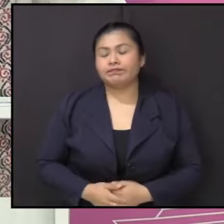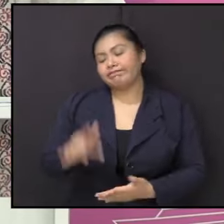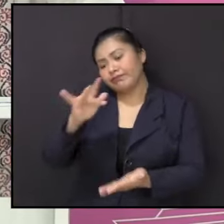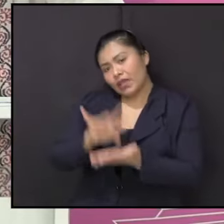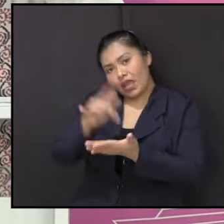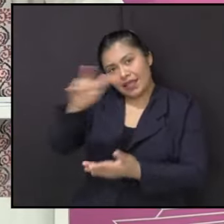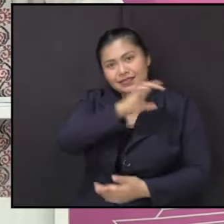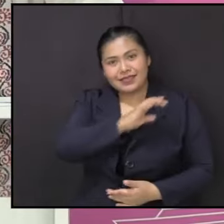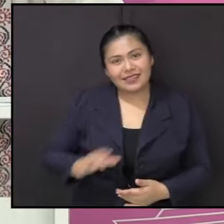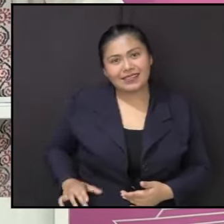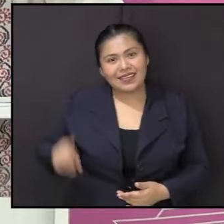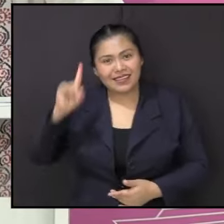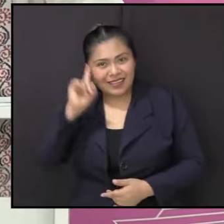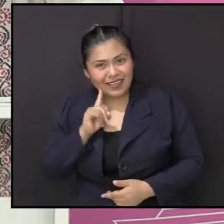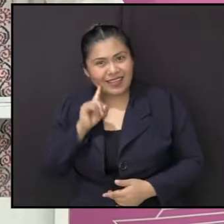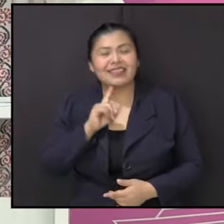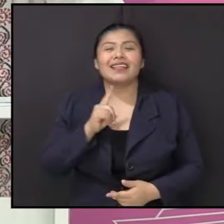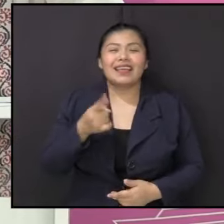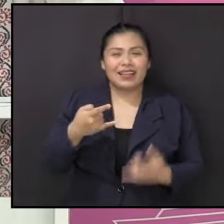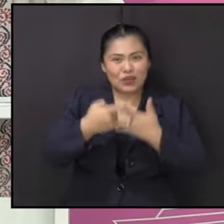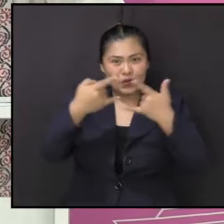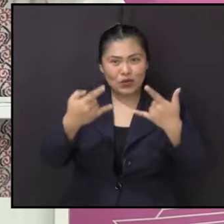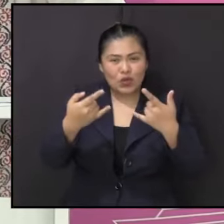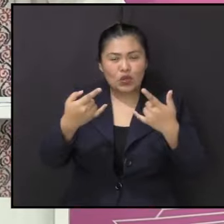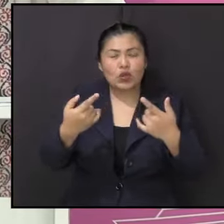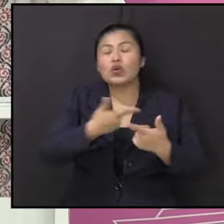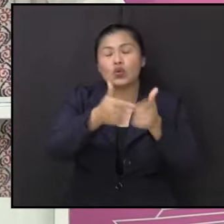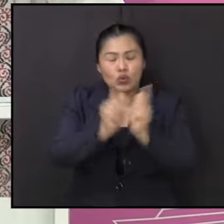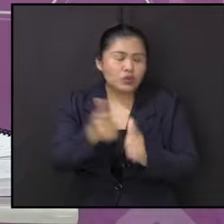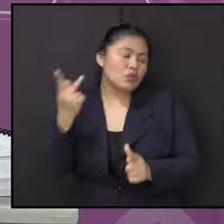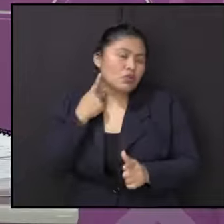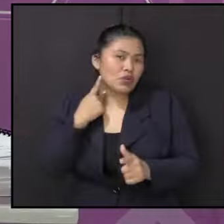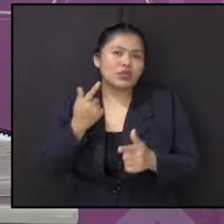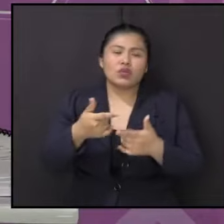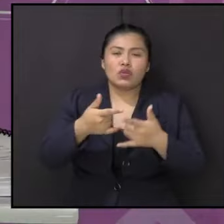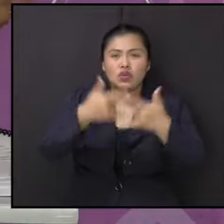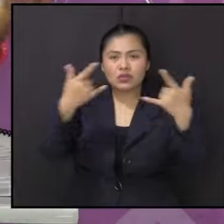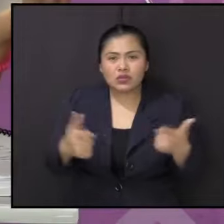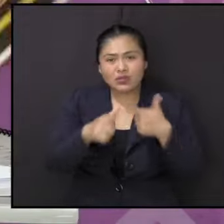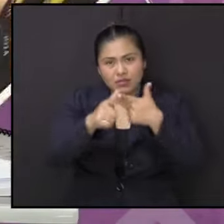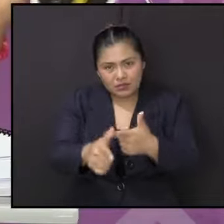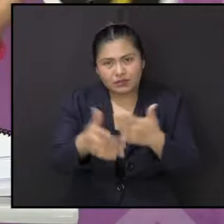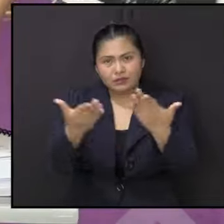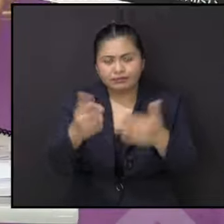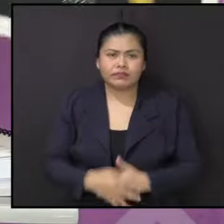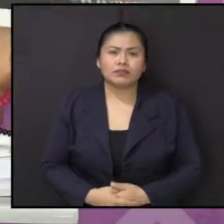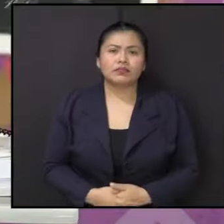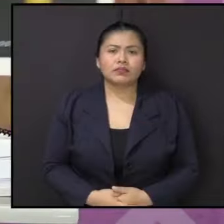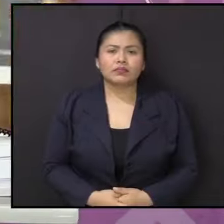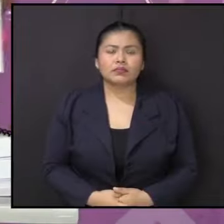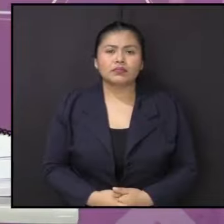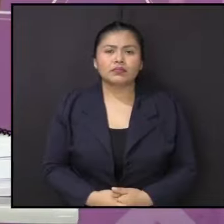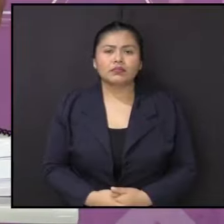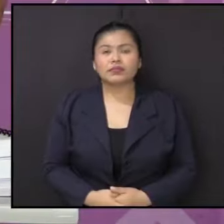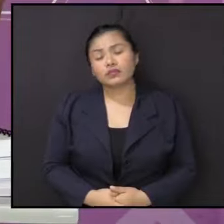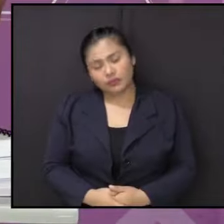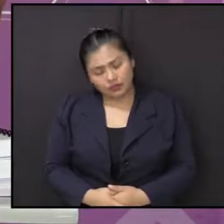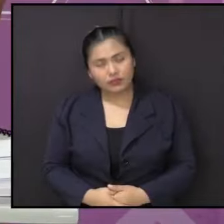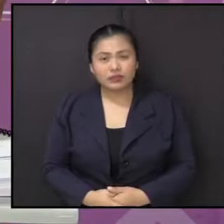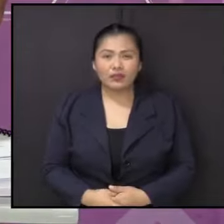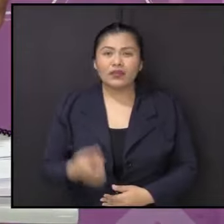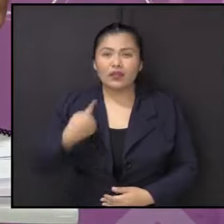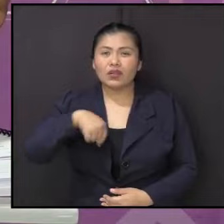de la coalición, sigamos haciendo historia sobre este mismo tema. Adelante. Creo que uno de los datos que pudiéramos dar primordialmente es